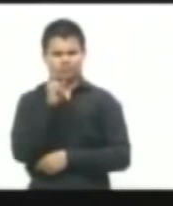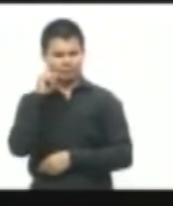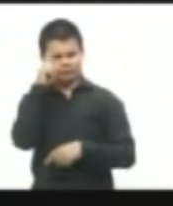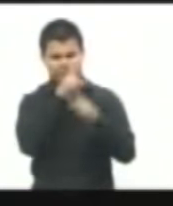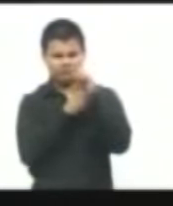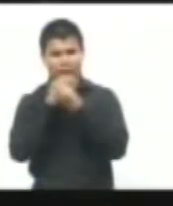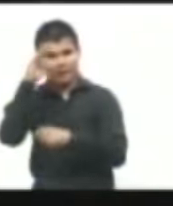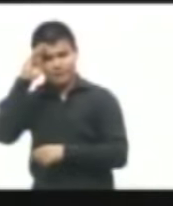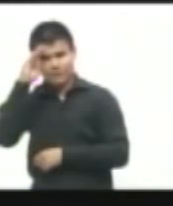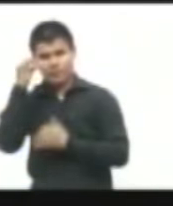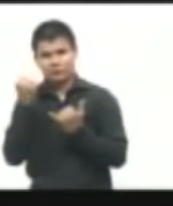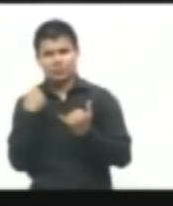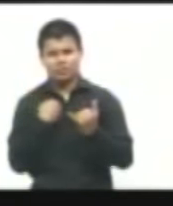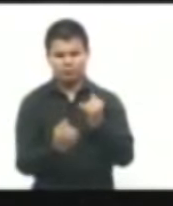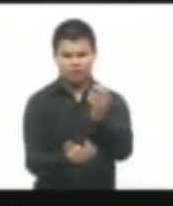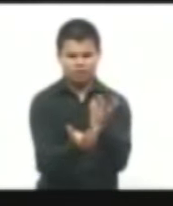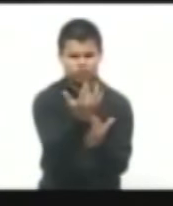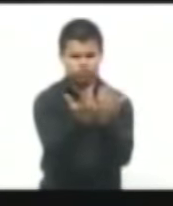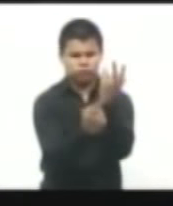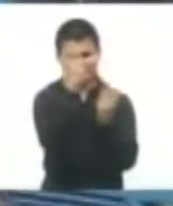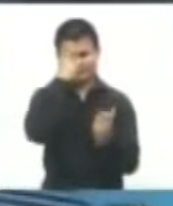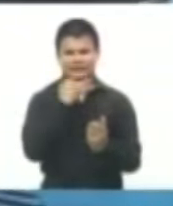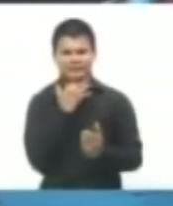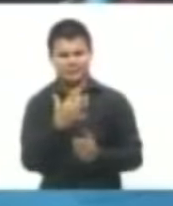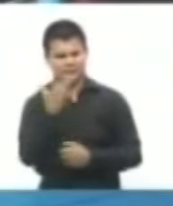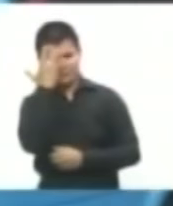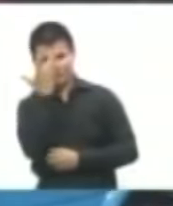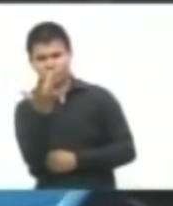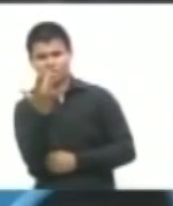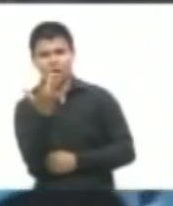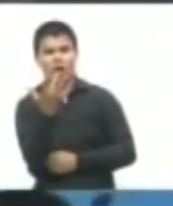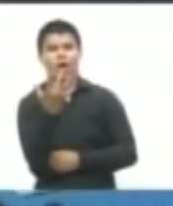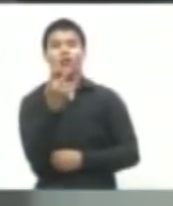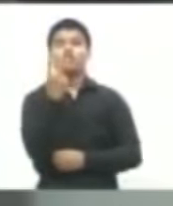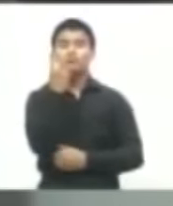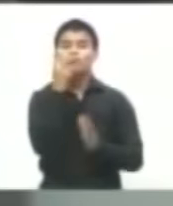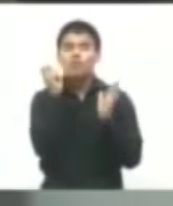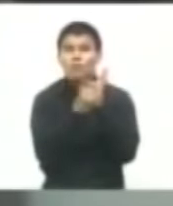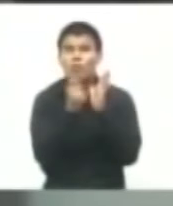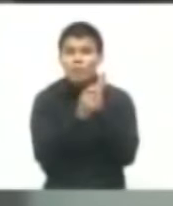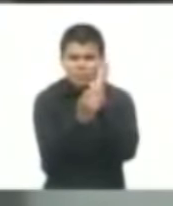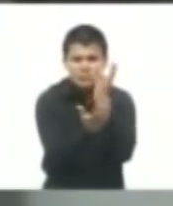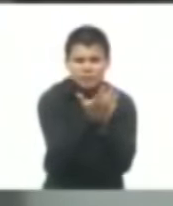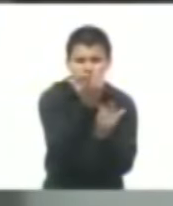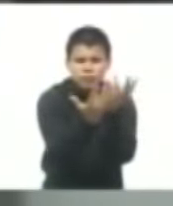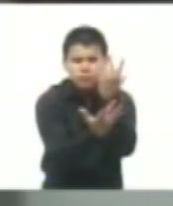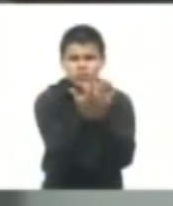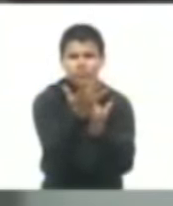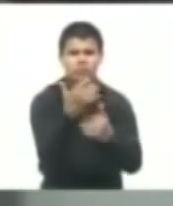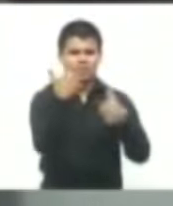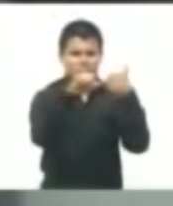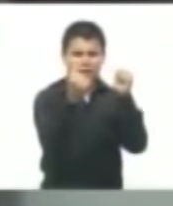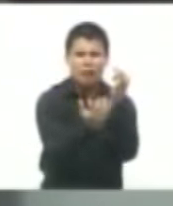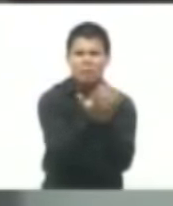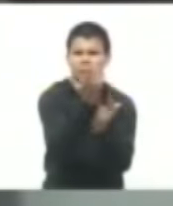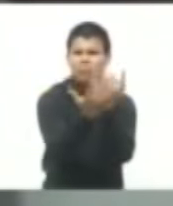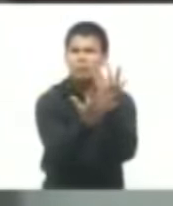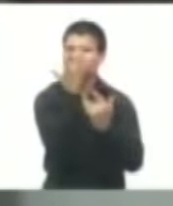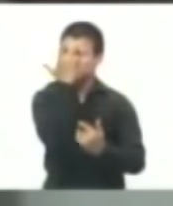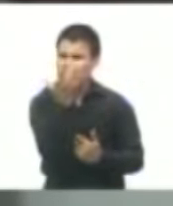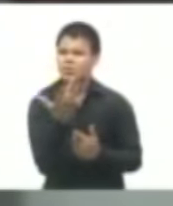el parqueadero de la empresa Cotransmac de Santa Marta. Esta es la segunda en menos de una semana. El vehículo comenzó